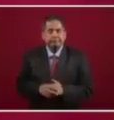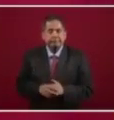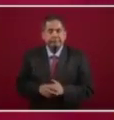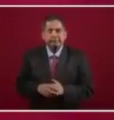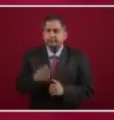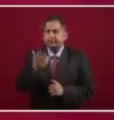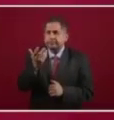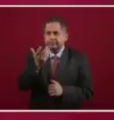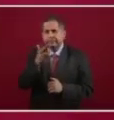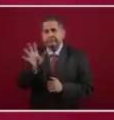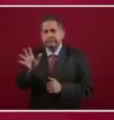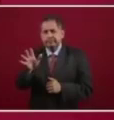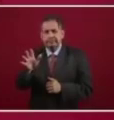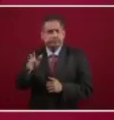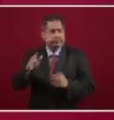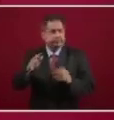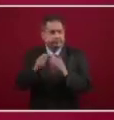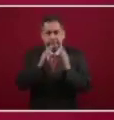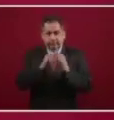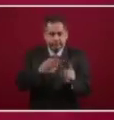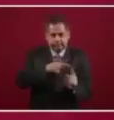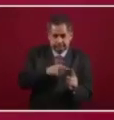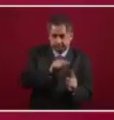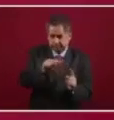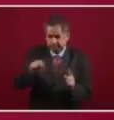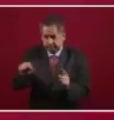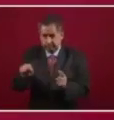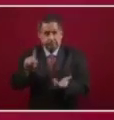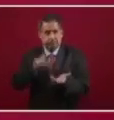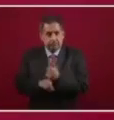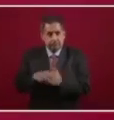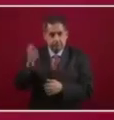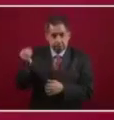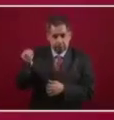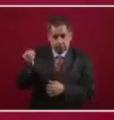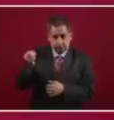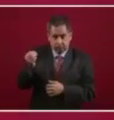cada 10 hogares pobres, en 9